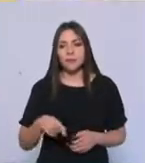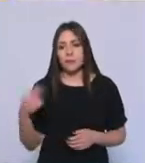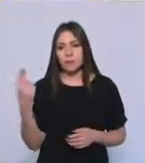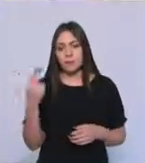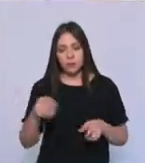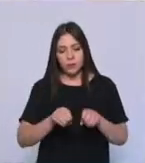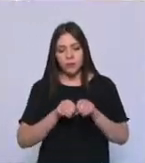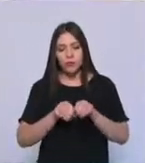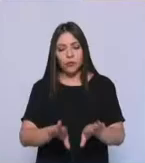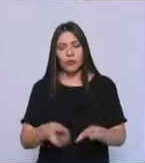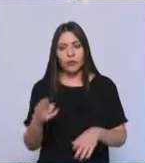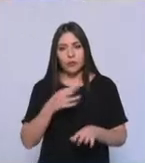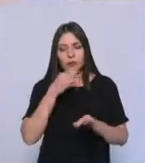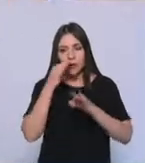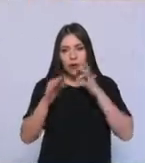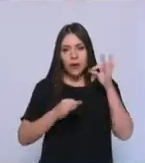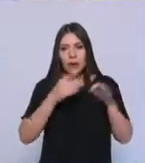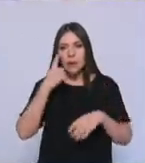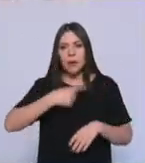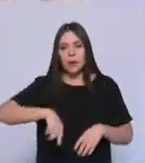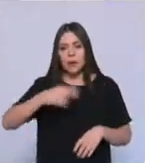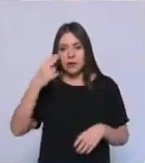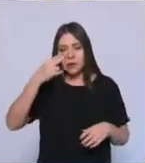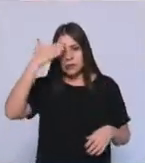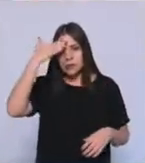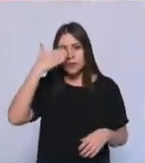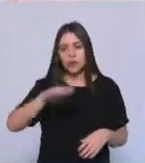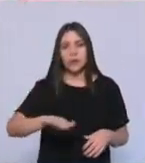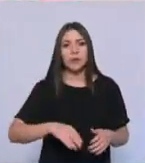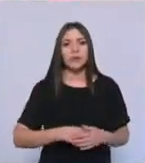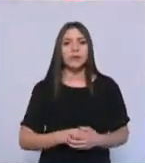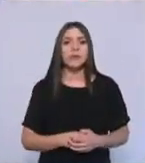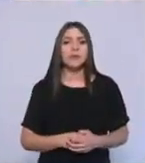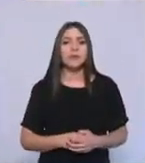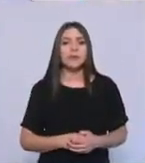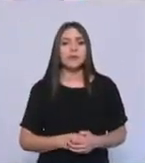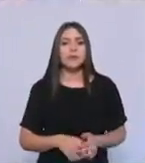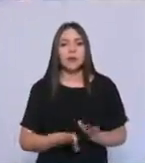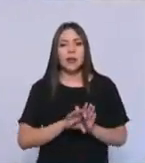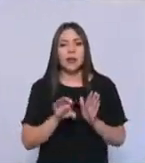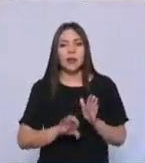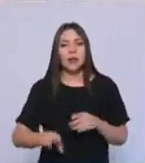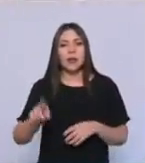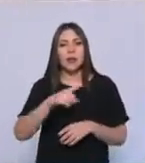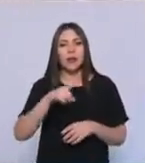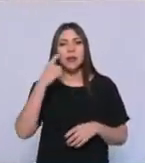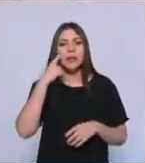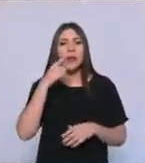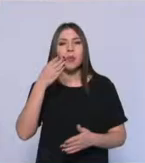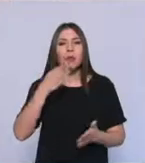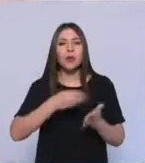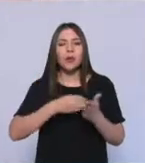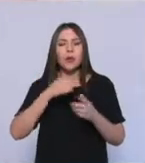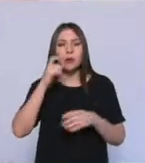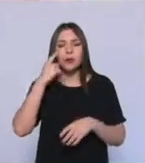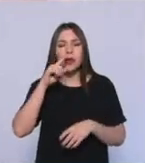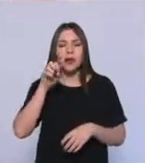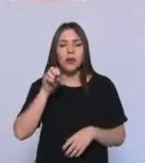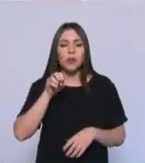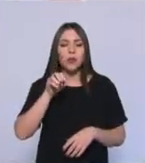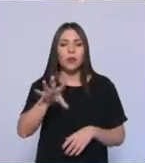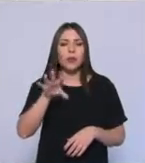sobre el tema para dar a conocer. Mira, por ejemplo, el tema de las fotocívicas, a partir que se anunció, todavía no lo hacemos